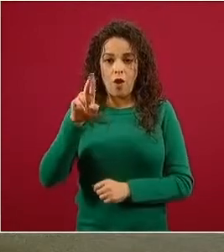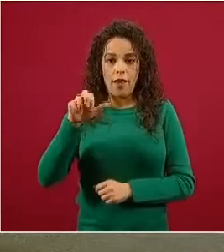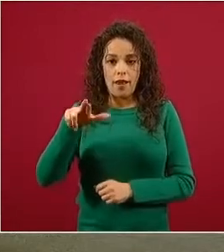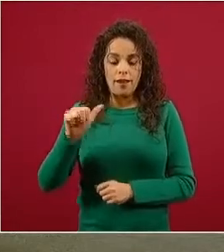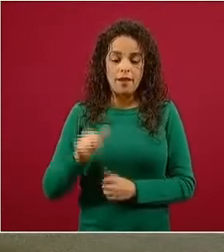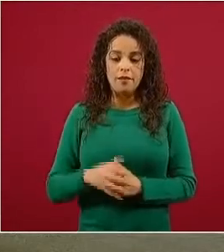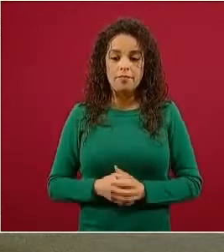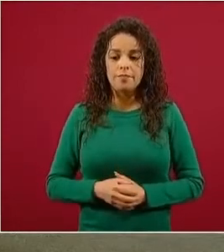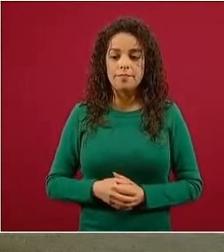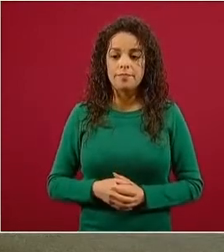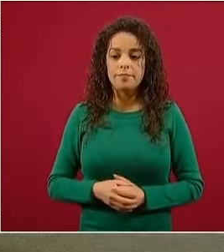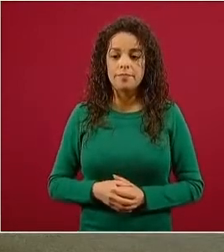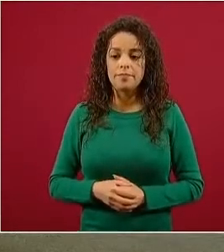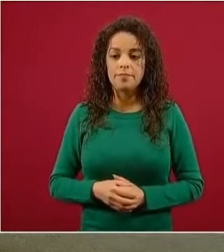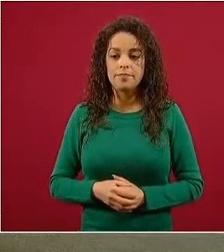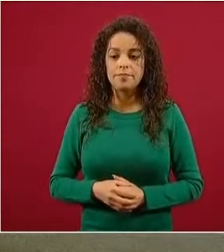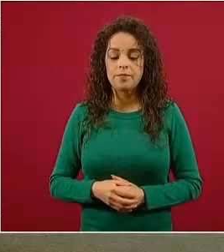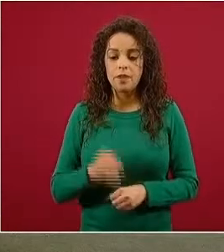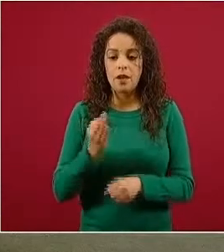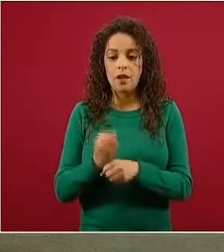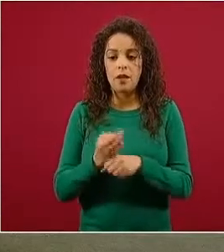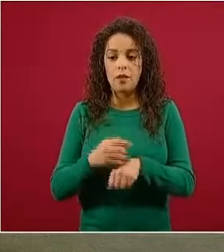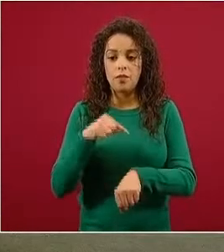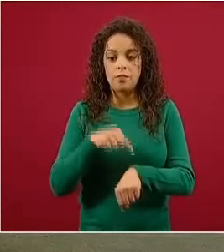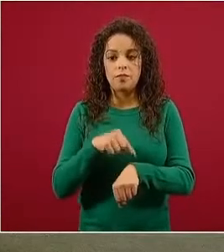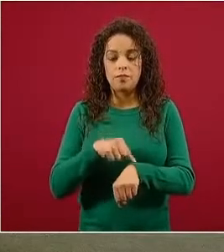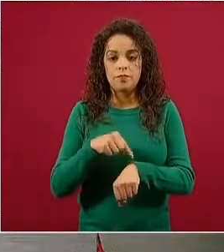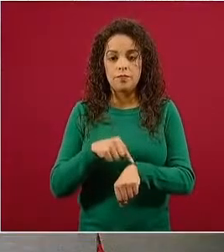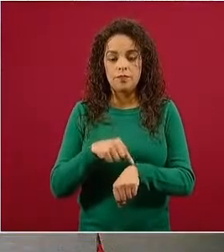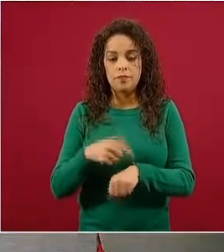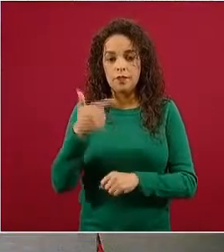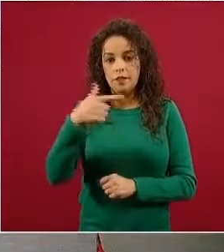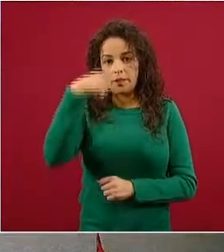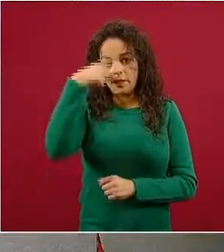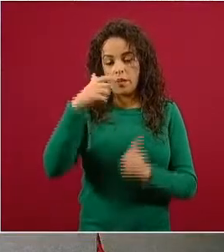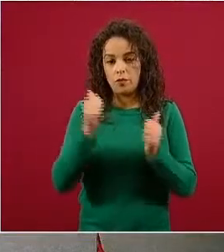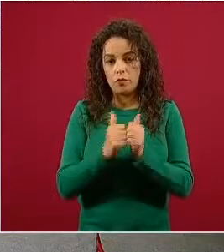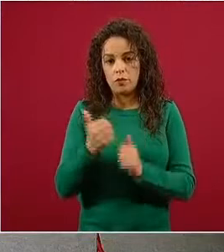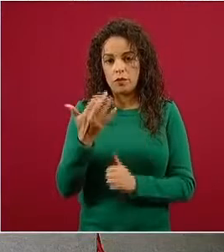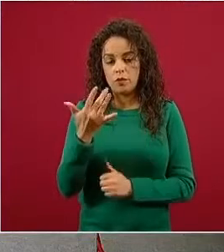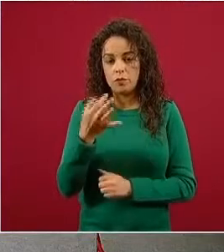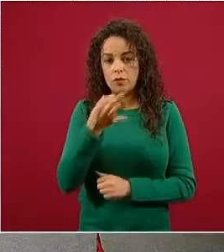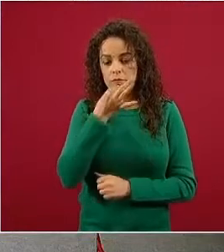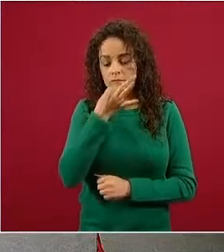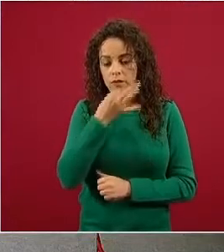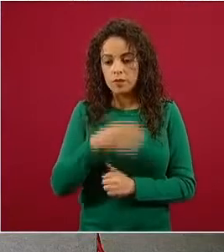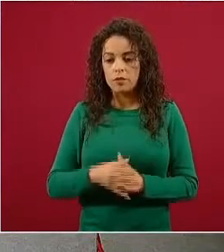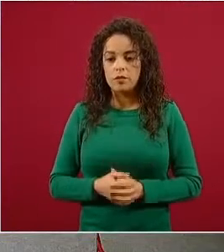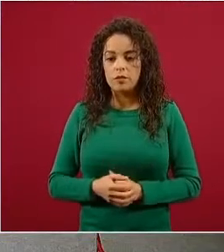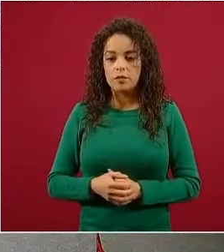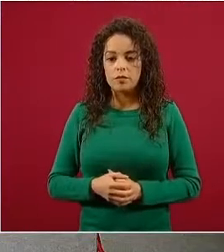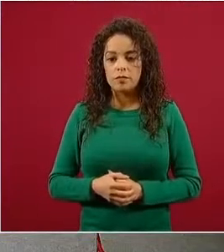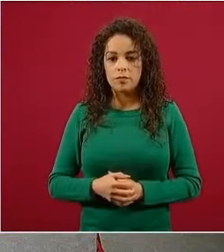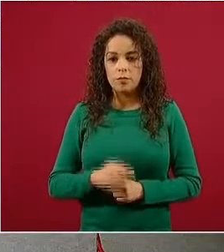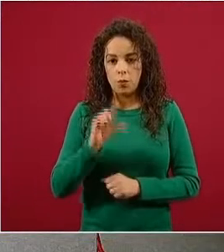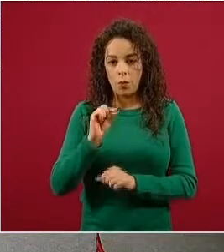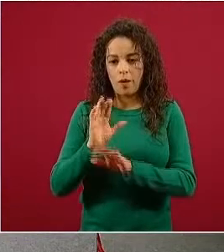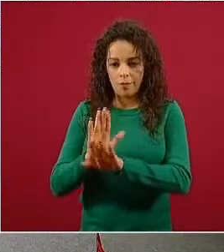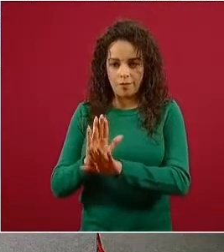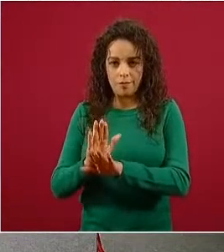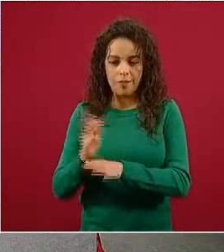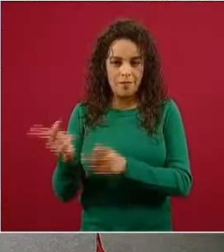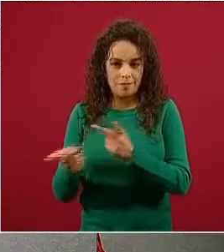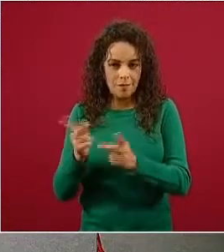brindar estabilidad. Y finalmente, siempre promoviendo aquí el hecho de